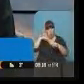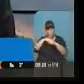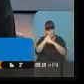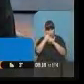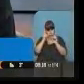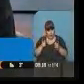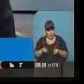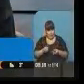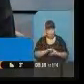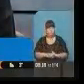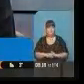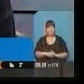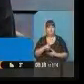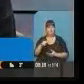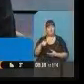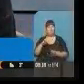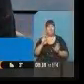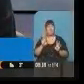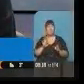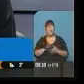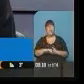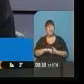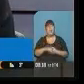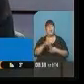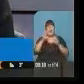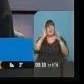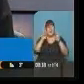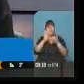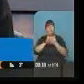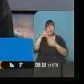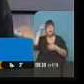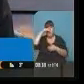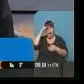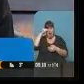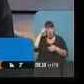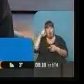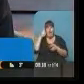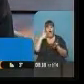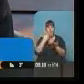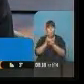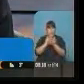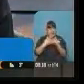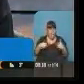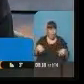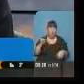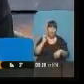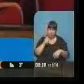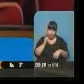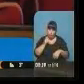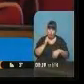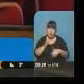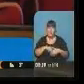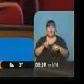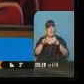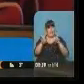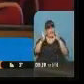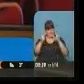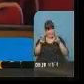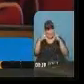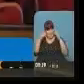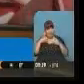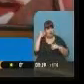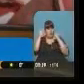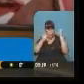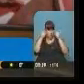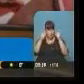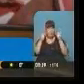del mercosur en el parlasur en el tema de santiago maldonado hay planteos allí si este es un tema que realmente ha